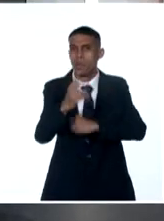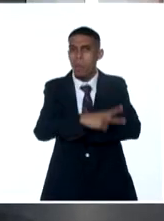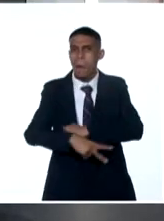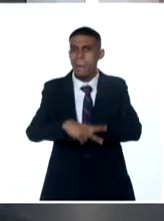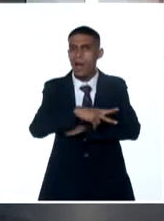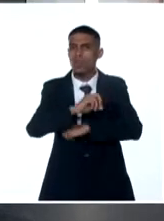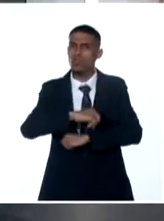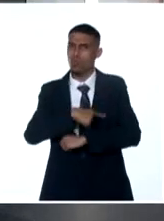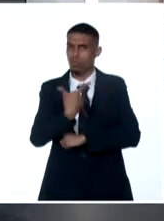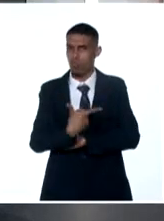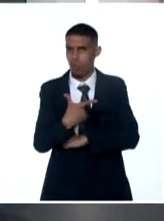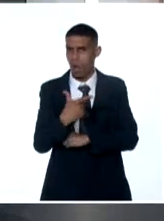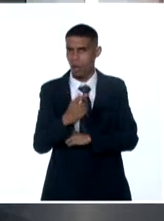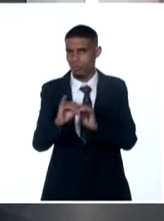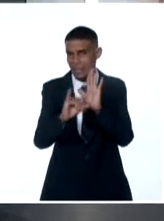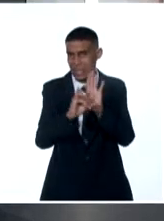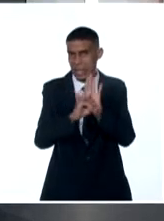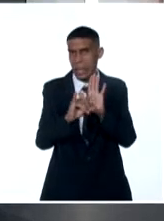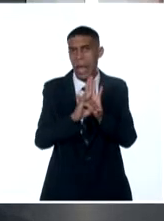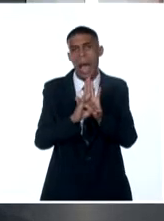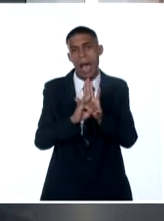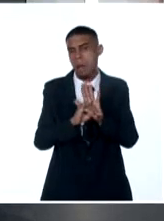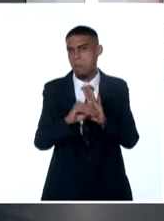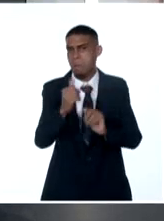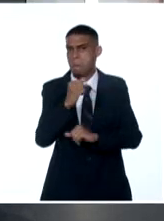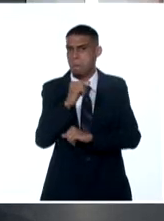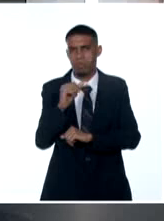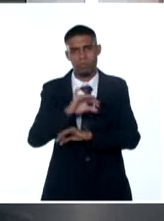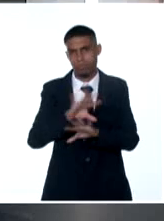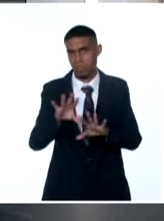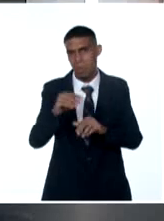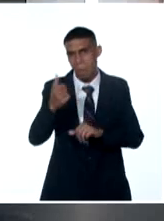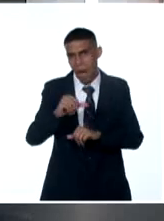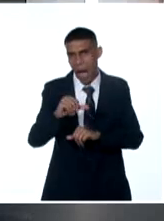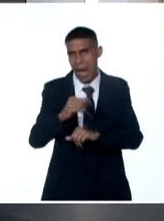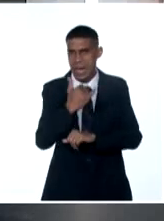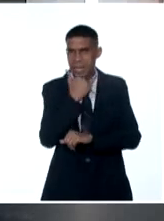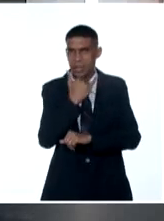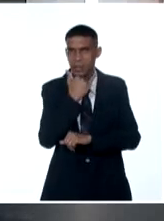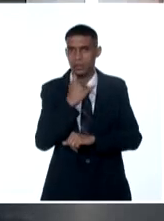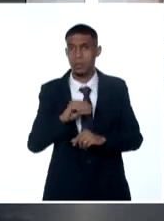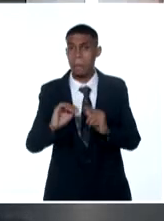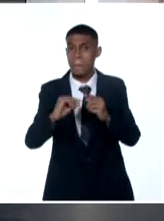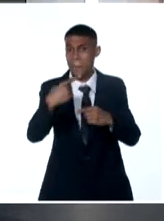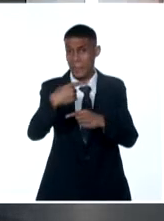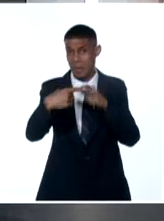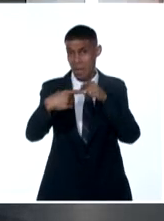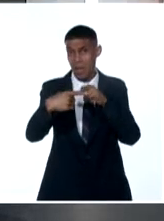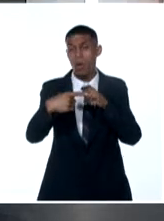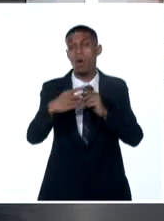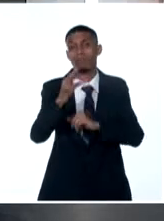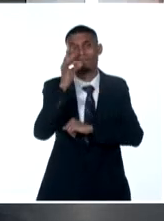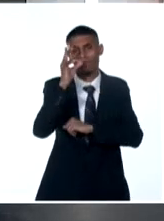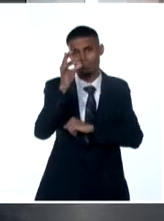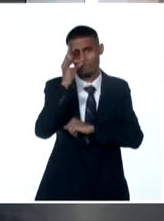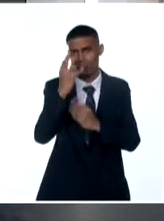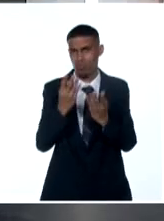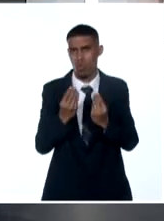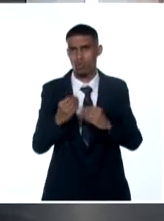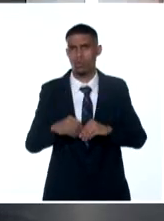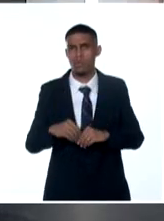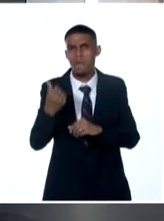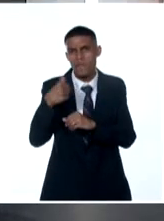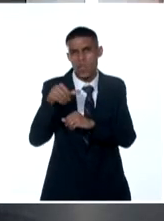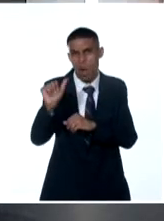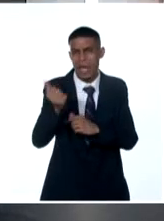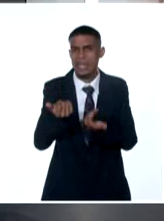muchas manos implicadas y en el caso del narcotráfico, responsable en parte o en buena medida de esta violencia, ha